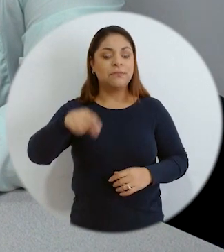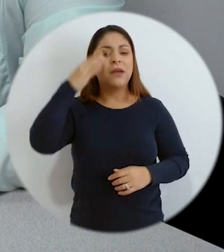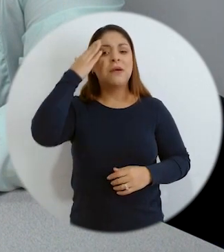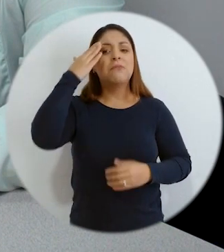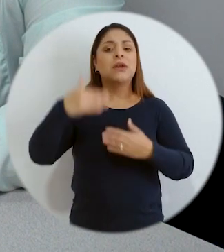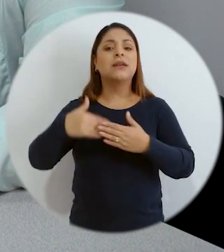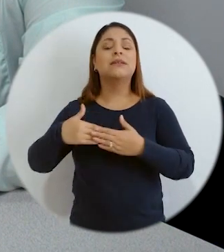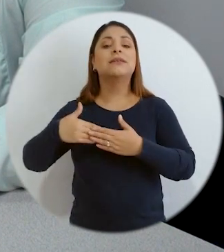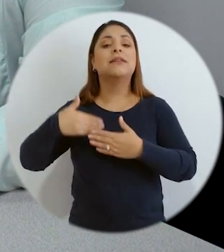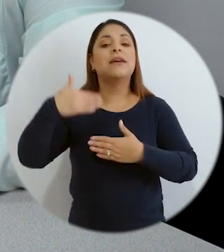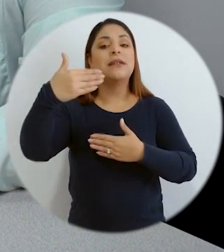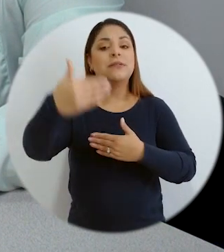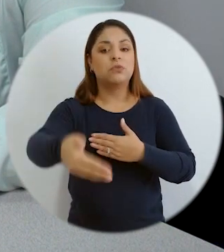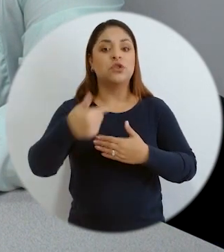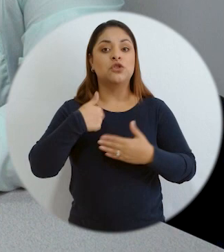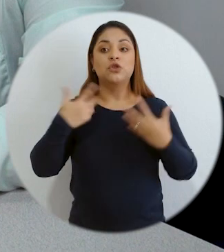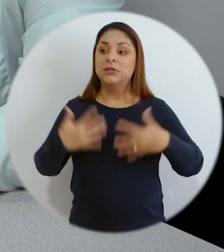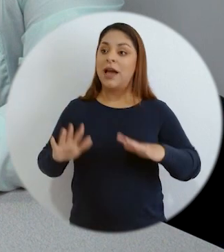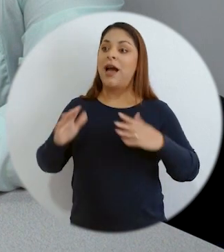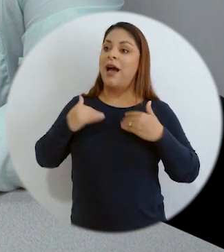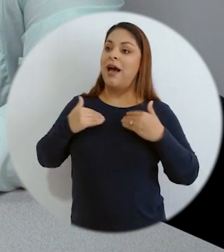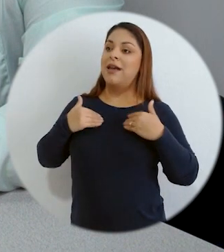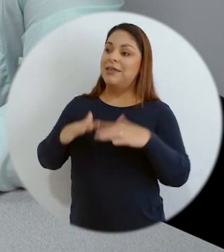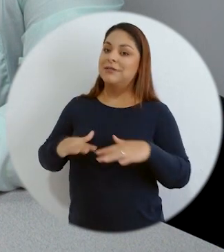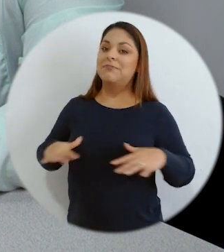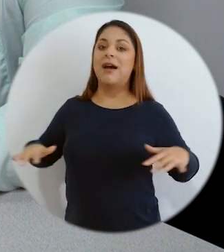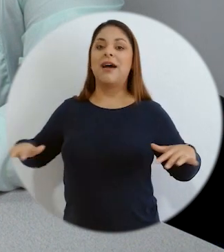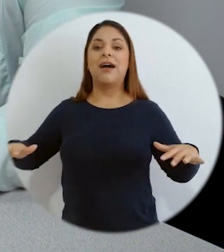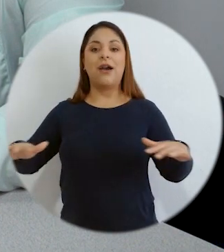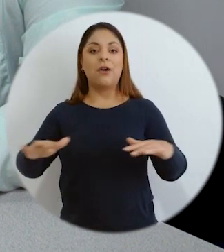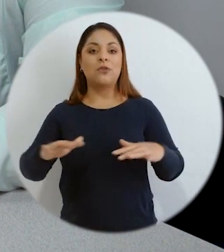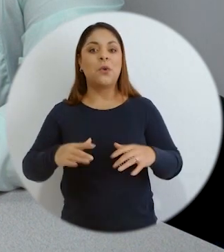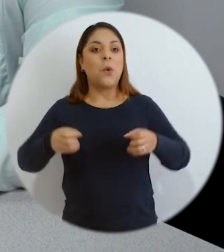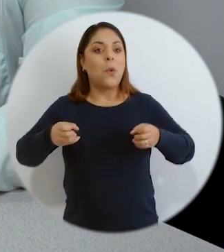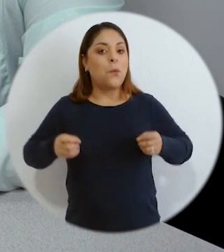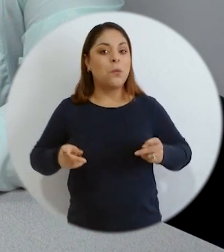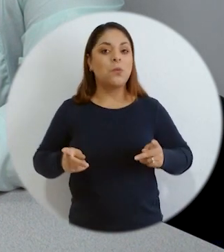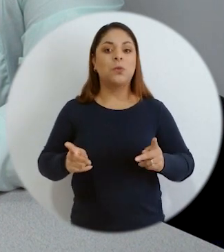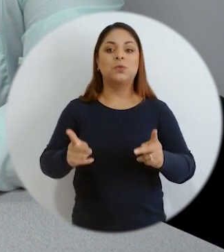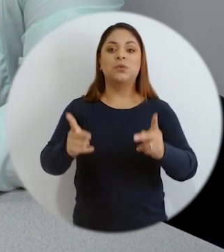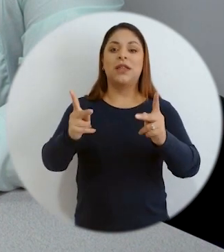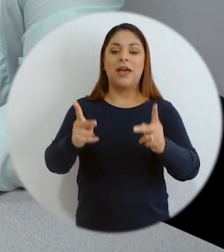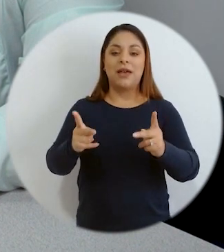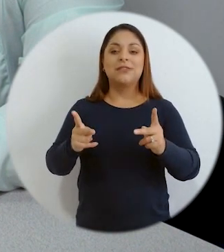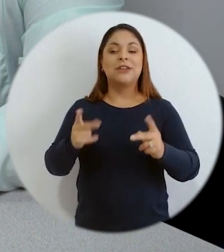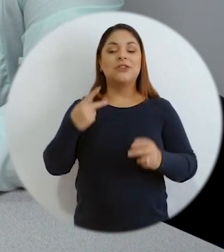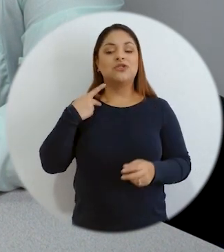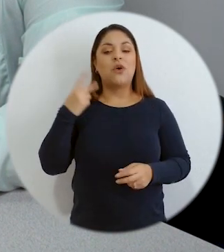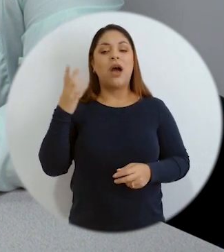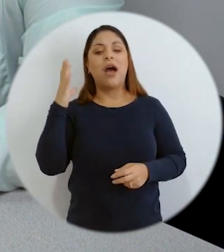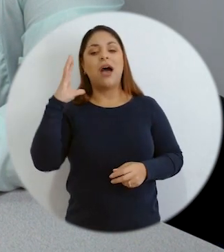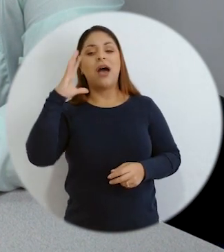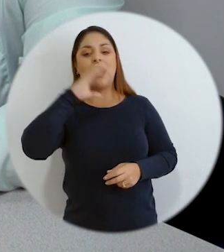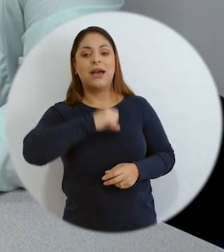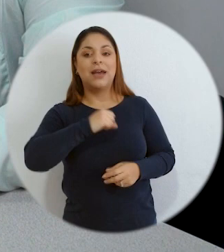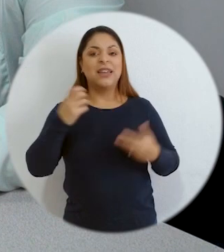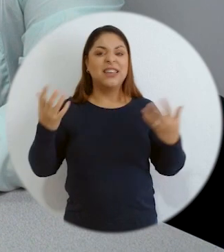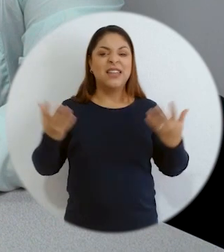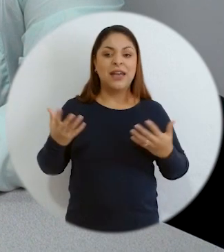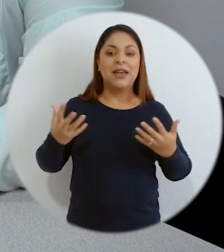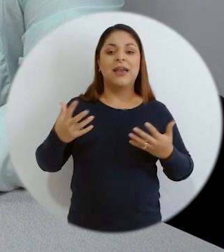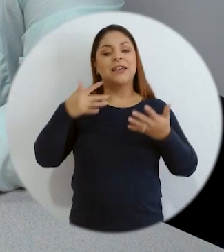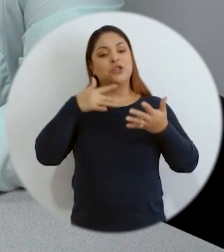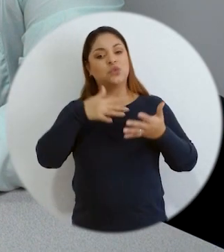necesitan, porque después, cuando encontré esos espacios, ¿quién lo iba a imaginar? Me di cuenta que eran